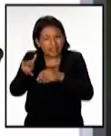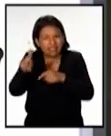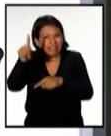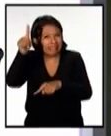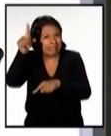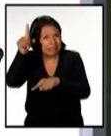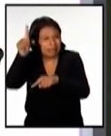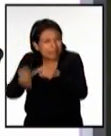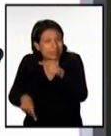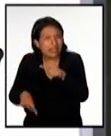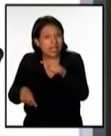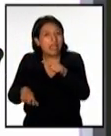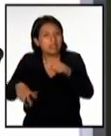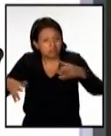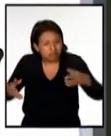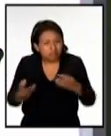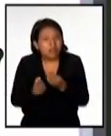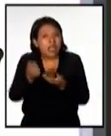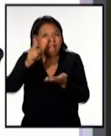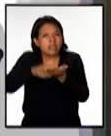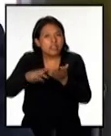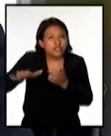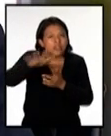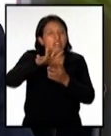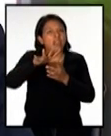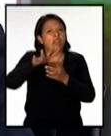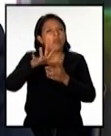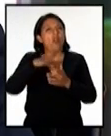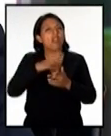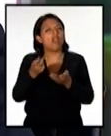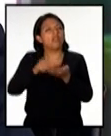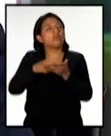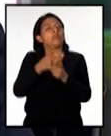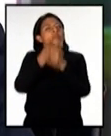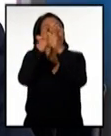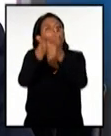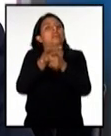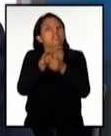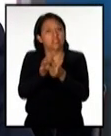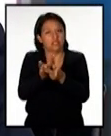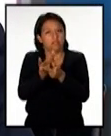una sociedad verdaderamente tolerante? Mira, un marco de